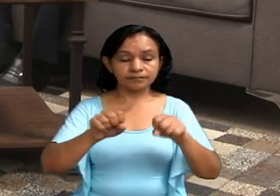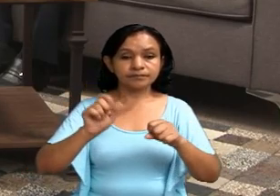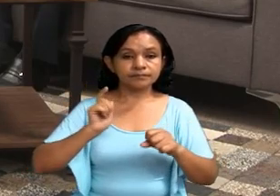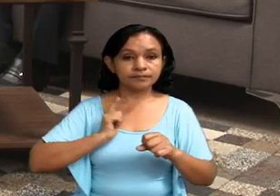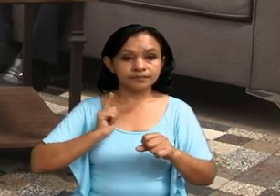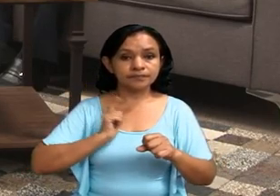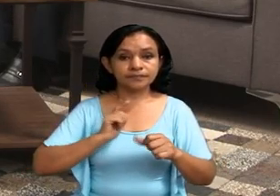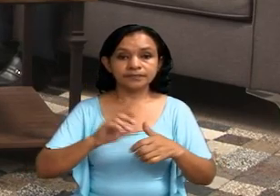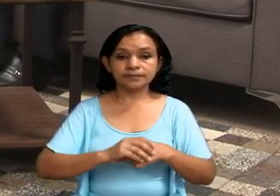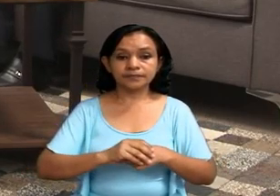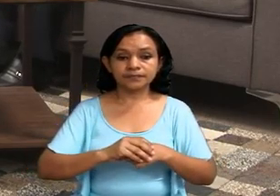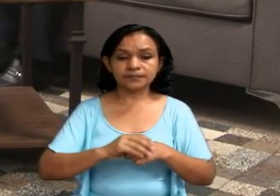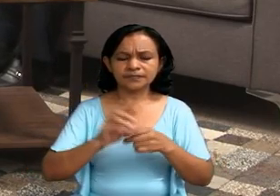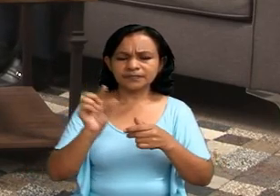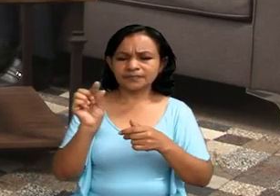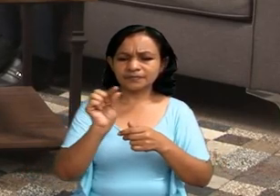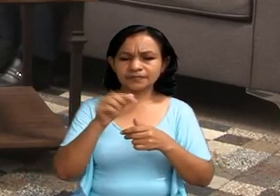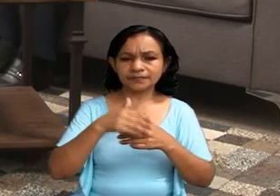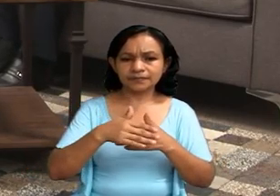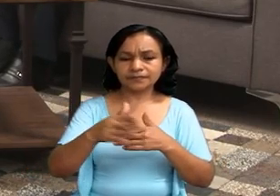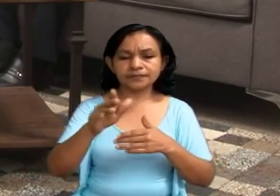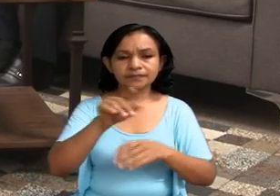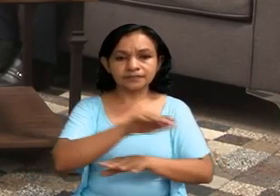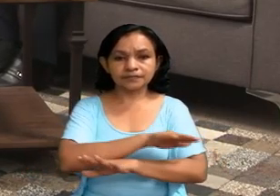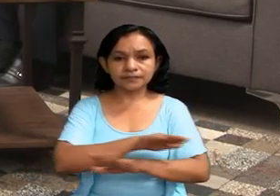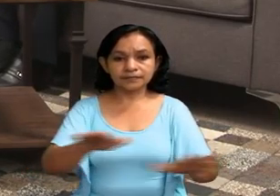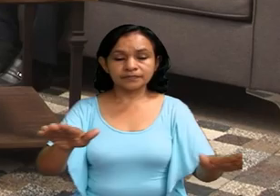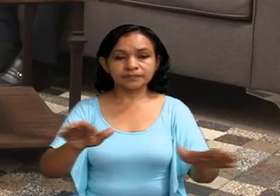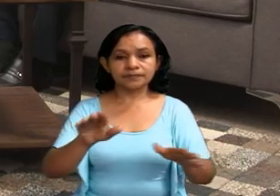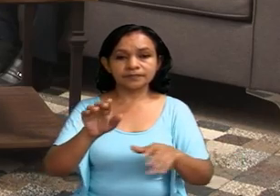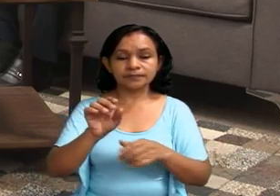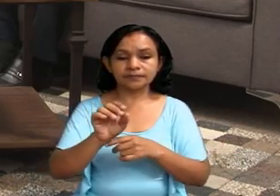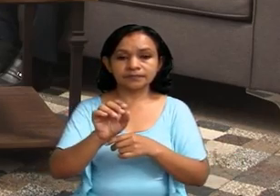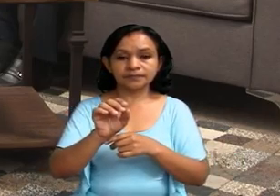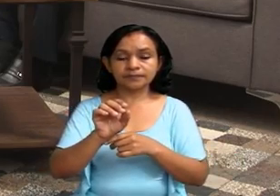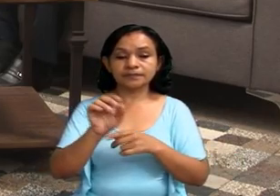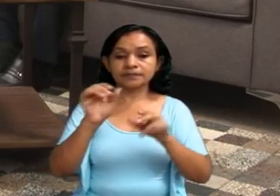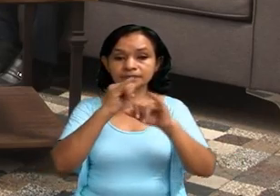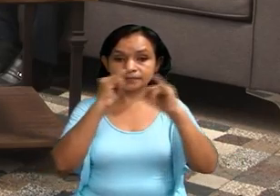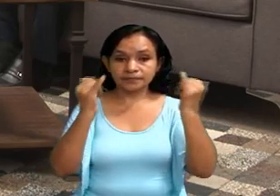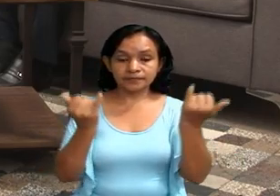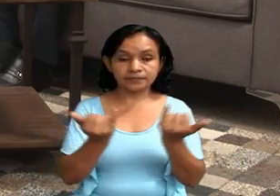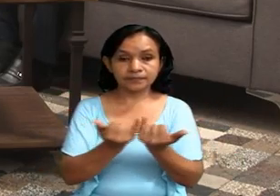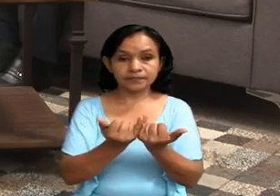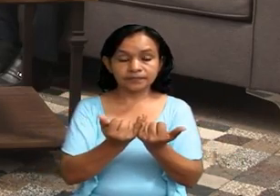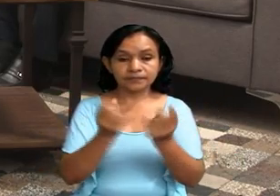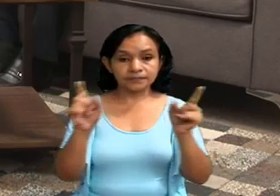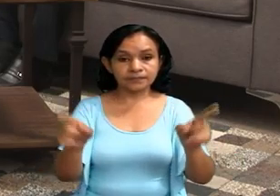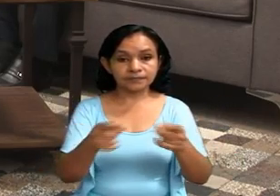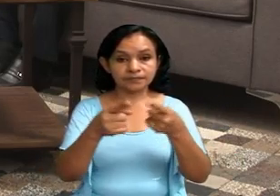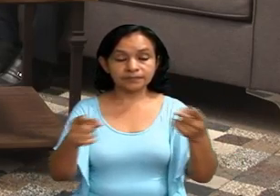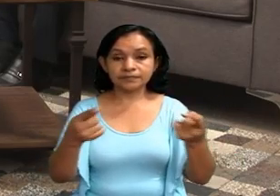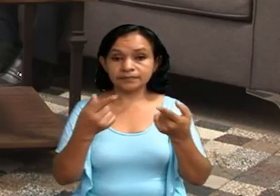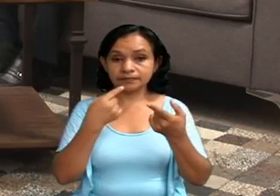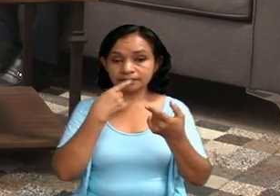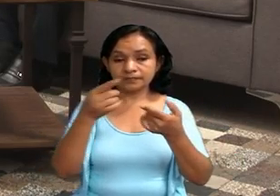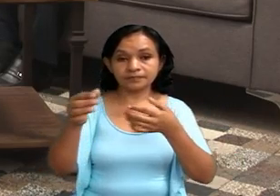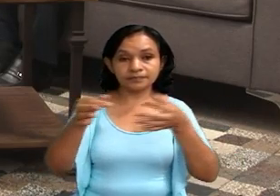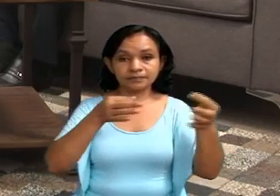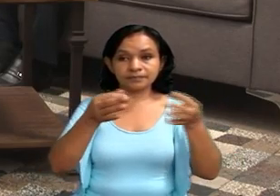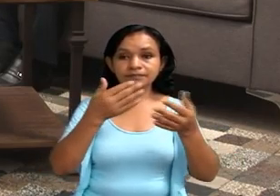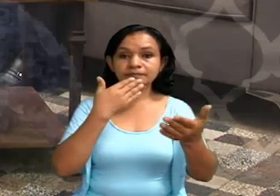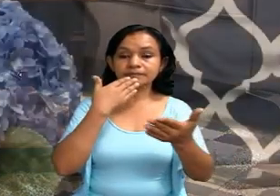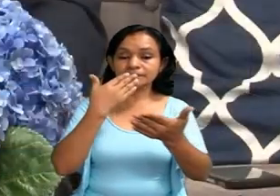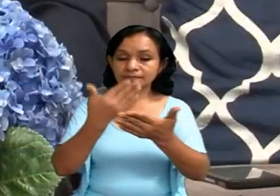emprendedor. Ahorita nosotros acabamos de finalizar el 6º Festival Internacional de Boleros, que quiero aprovechar para agradecer